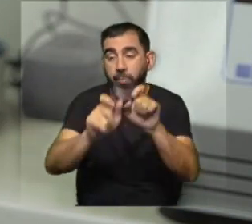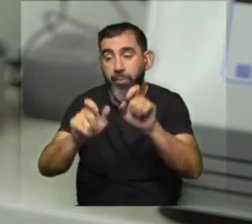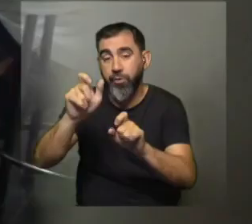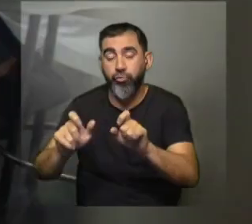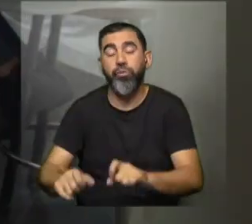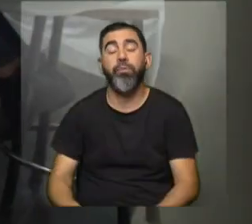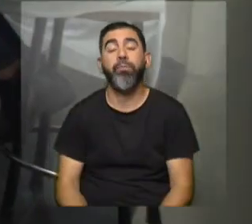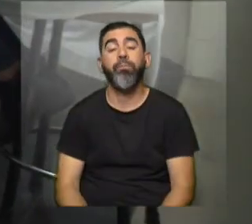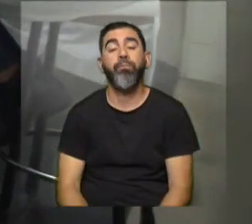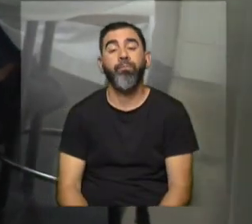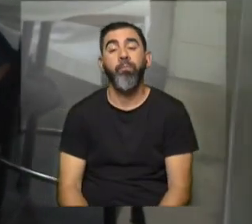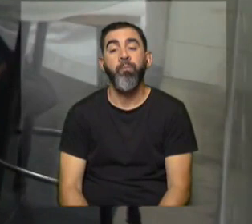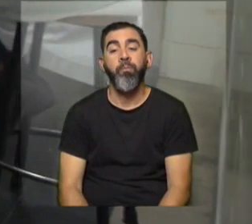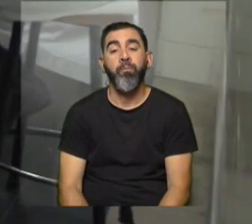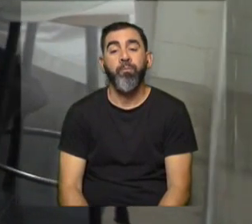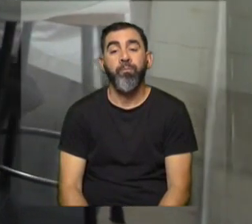analizado.